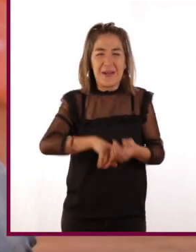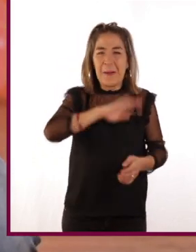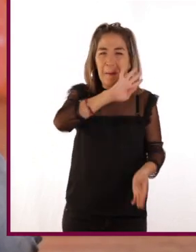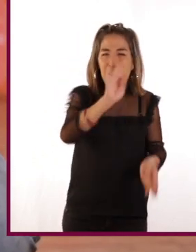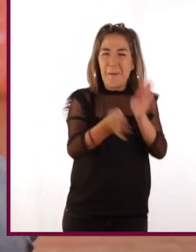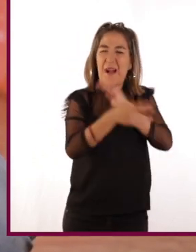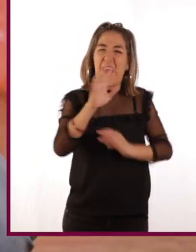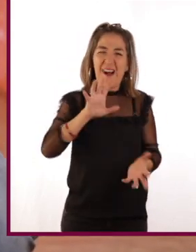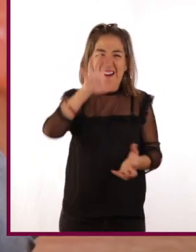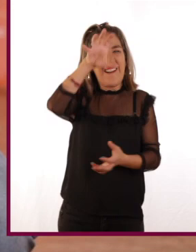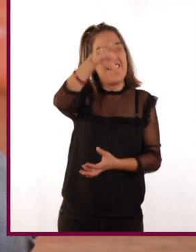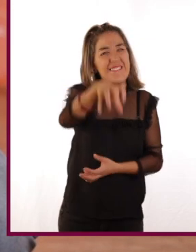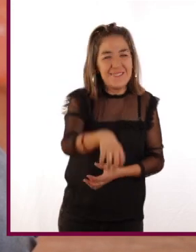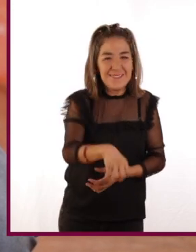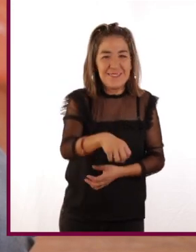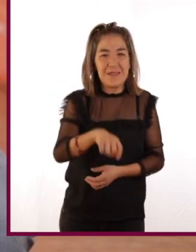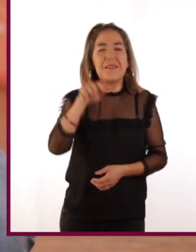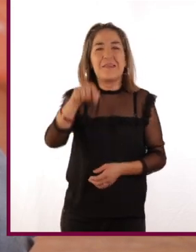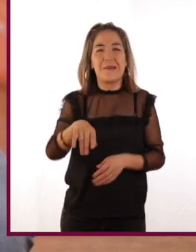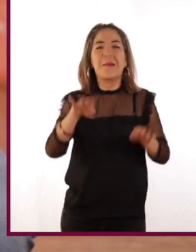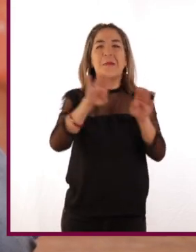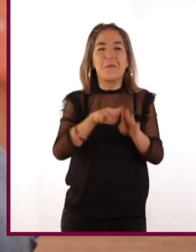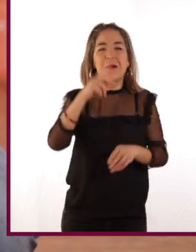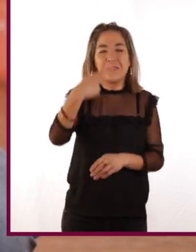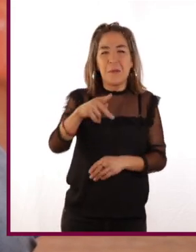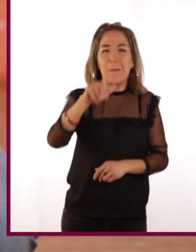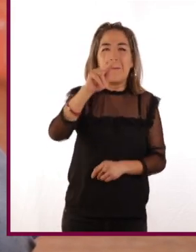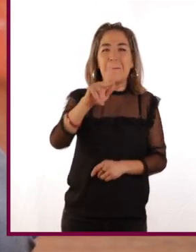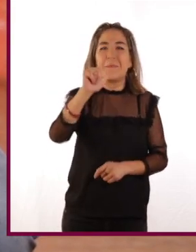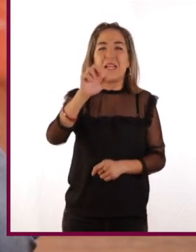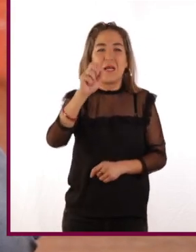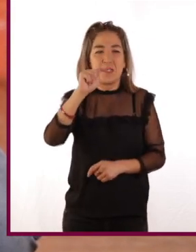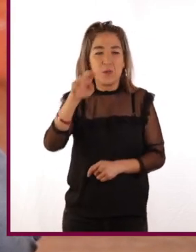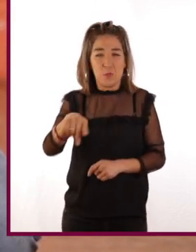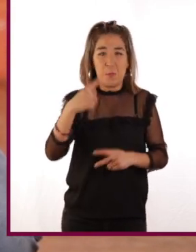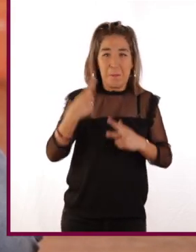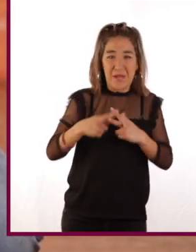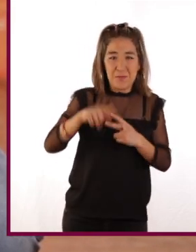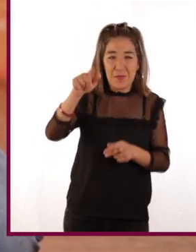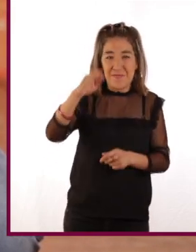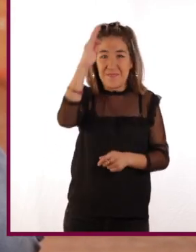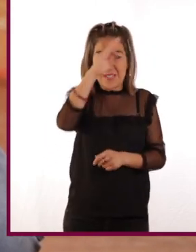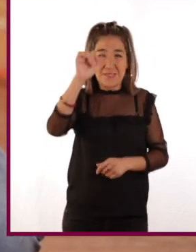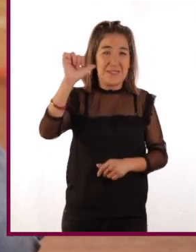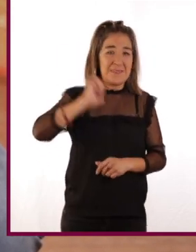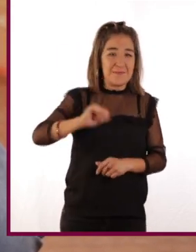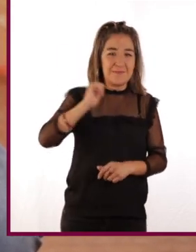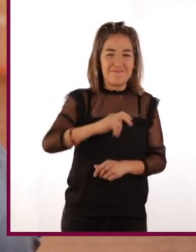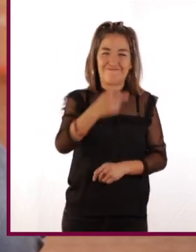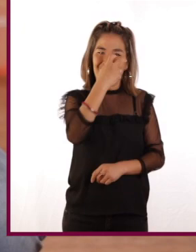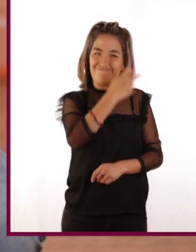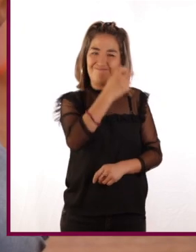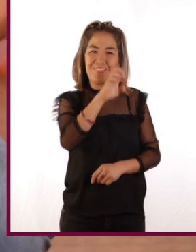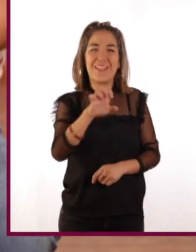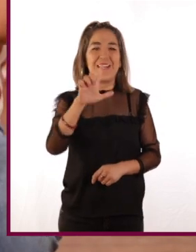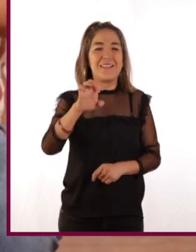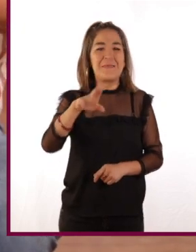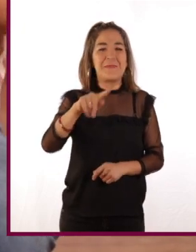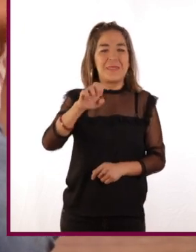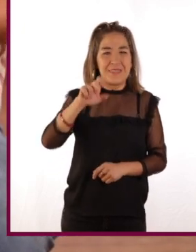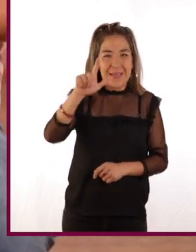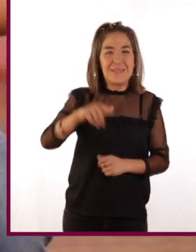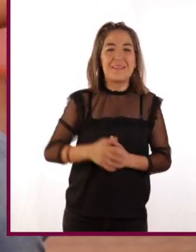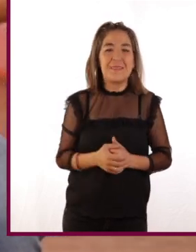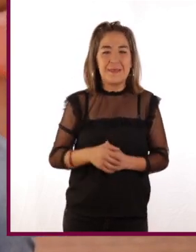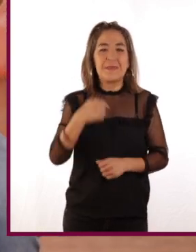más fantásticas de los mundos de dragones, también son un homenaje a Platón. Platón, el matemático filósofo griego.